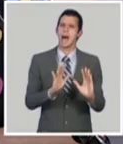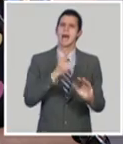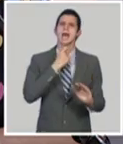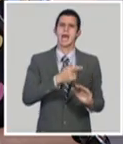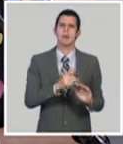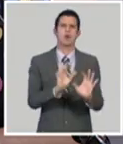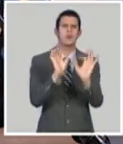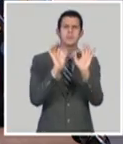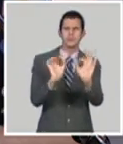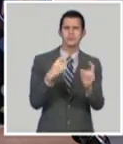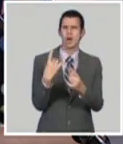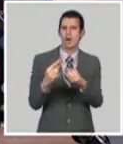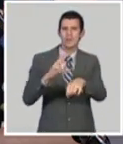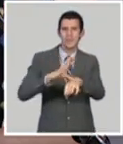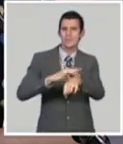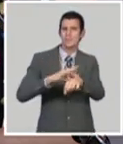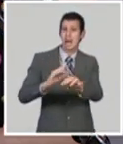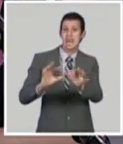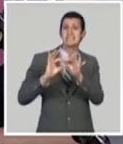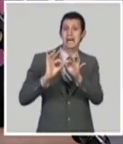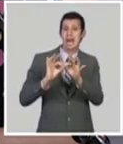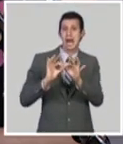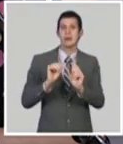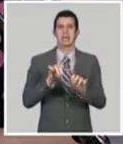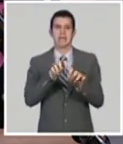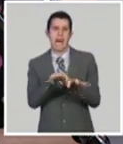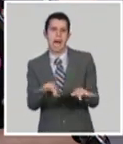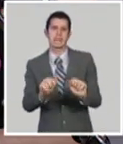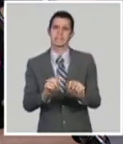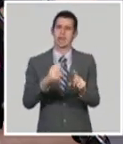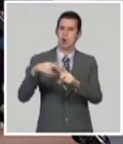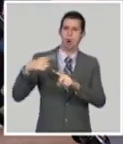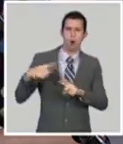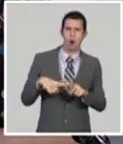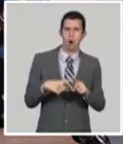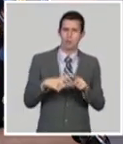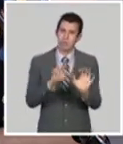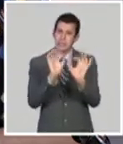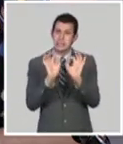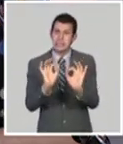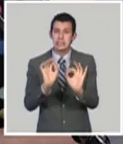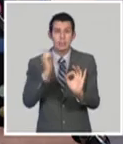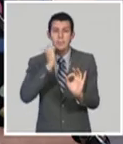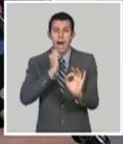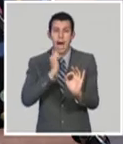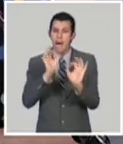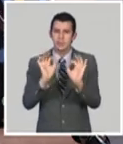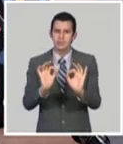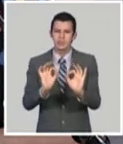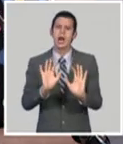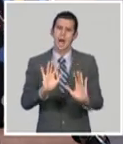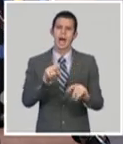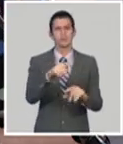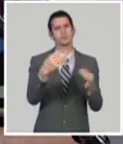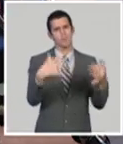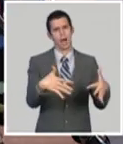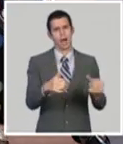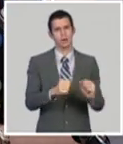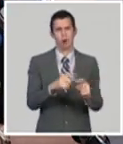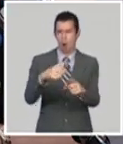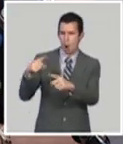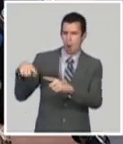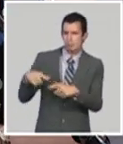específicos los medicamentos de enfermedades crónicas y de muy larga duración se mantuvieron como los